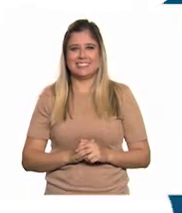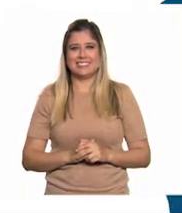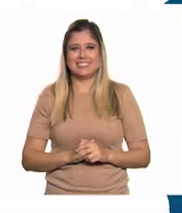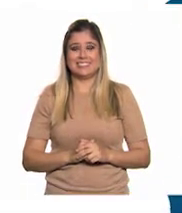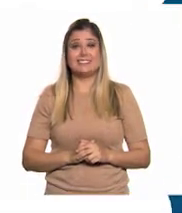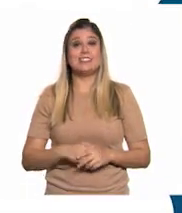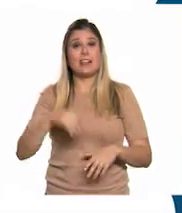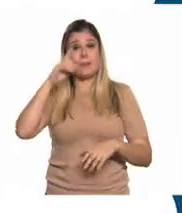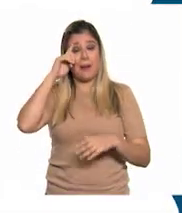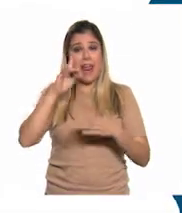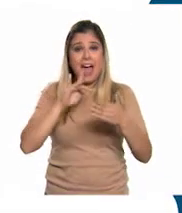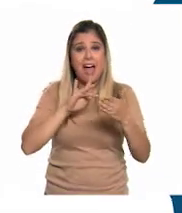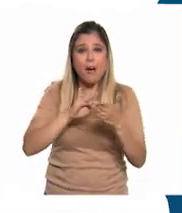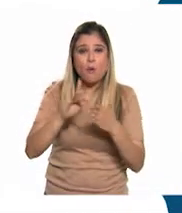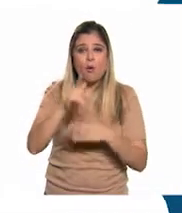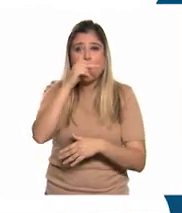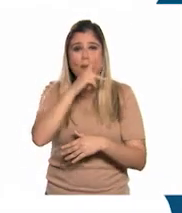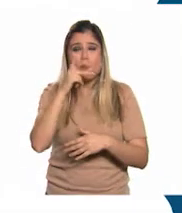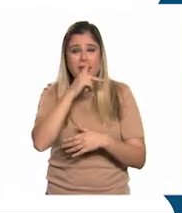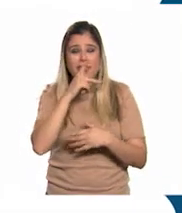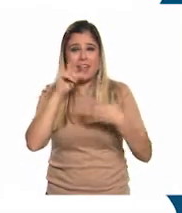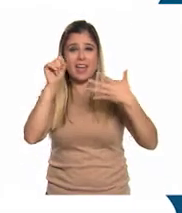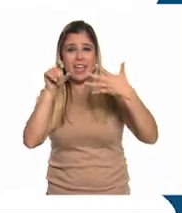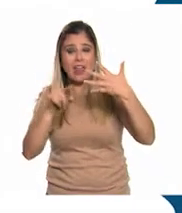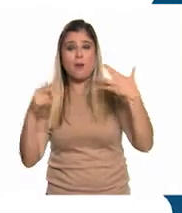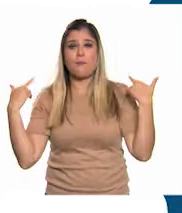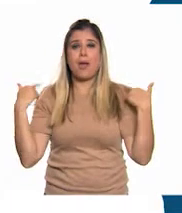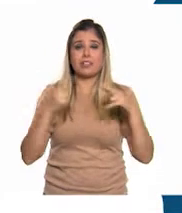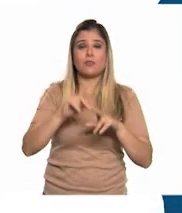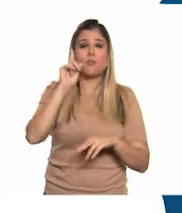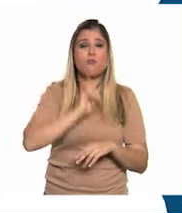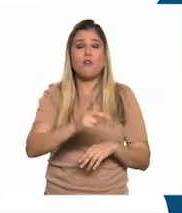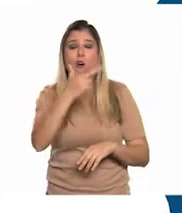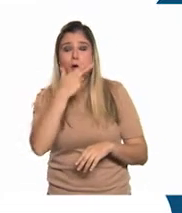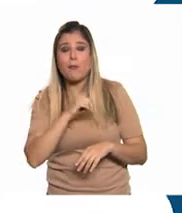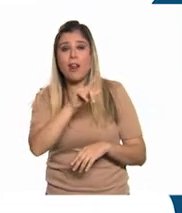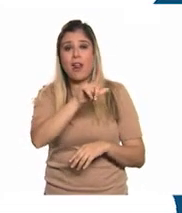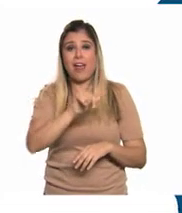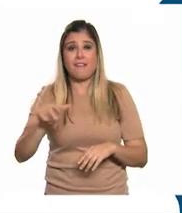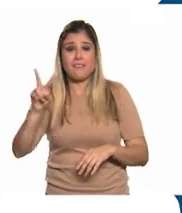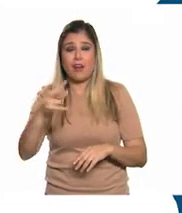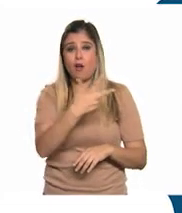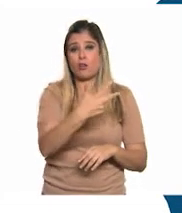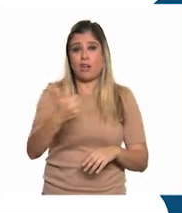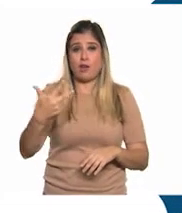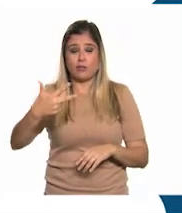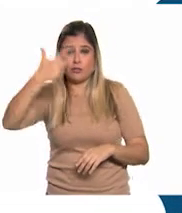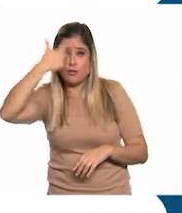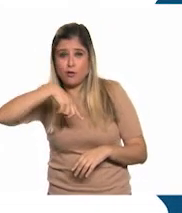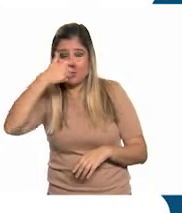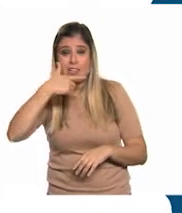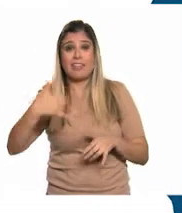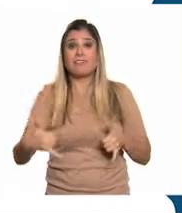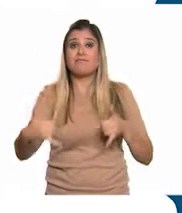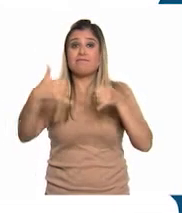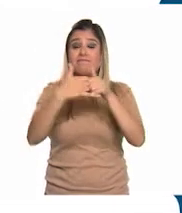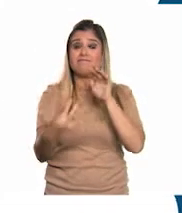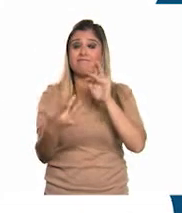Para apoyo pedagógico, hay maestras y maestros de lunes a viernes de 8 a 20 horas en el teléfono